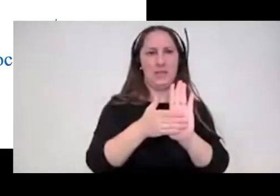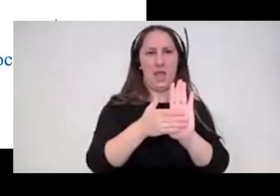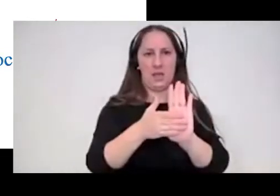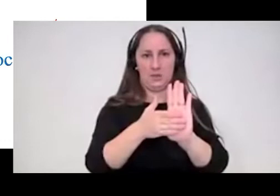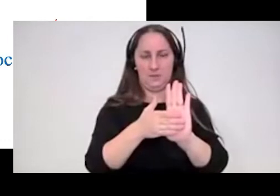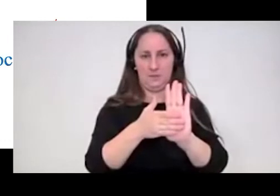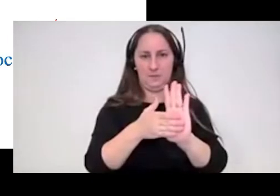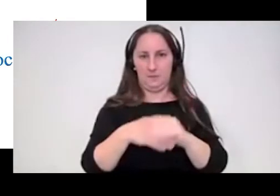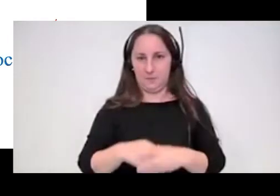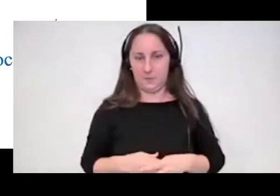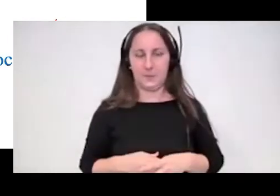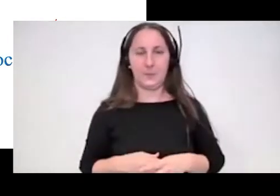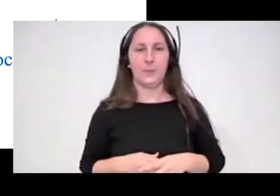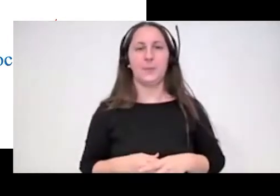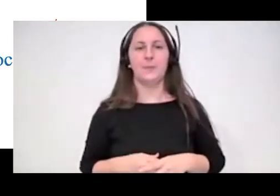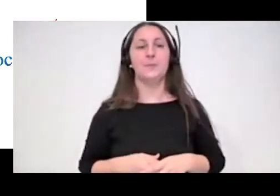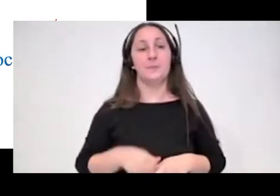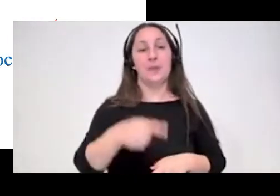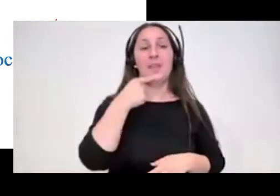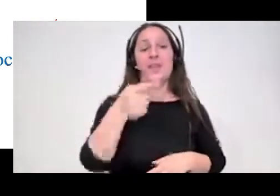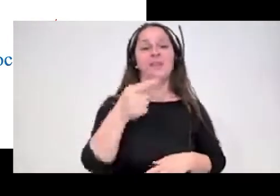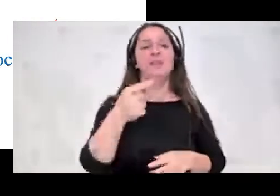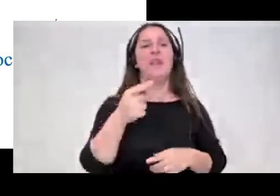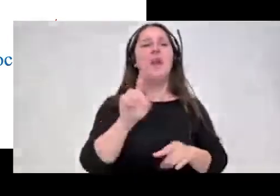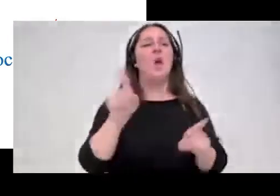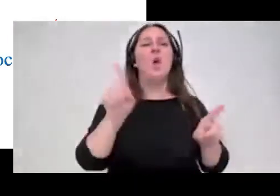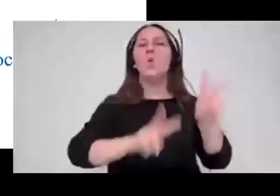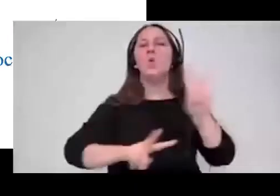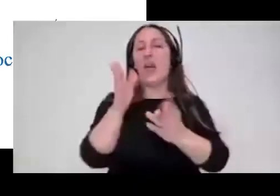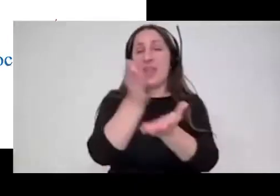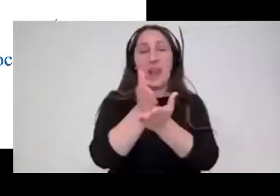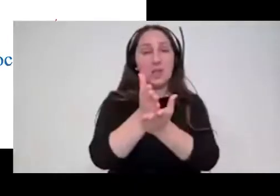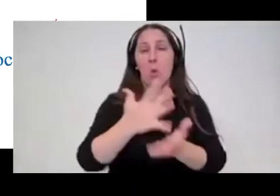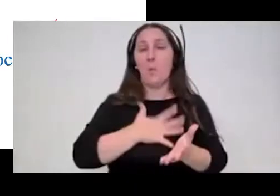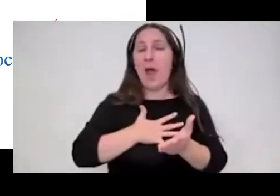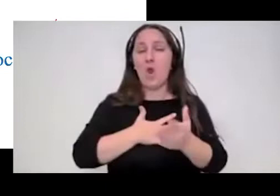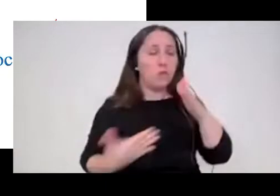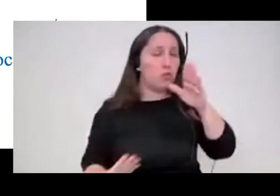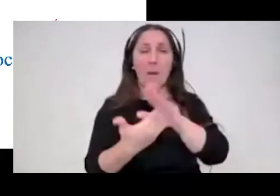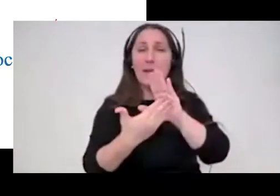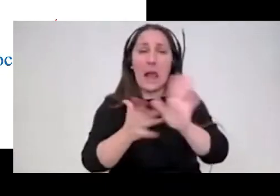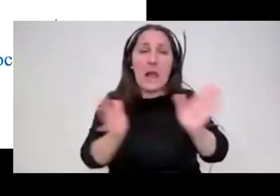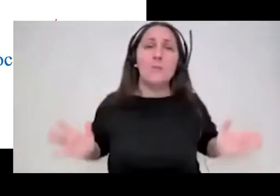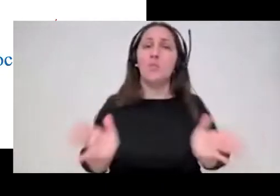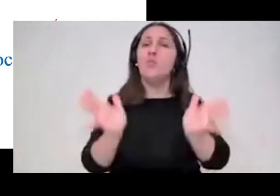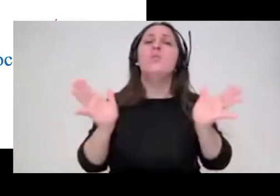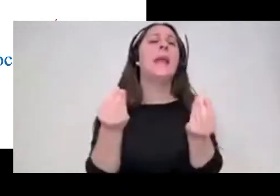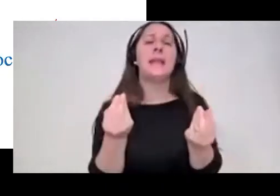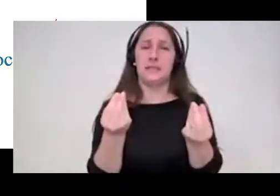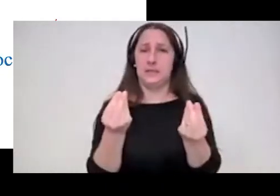Y acá lo tienen, ¿no? El impulso a ese derecho humano fundamental que es la libertad sindical.